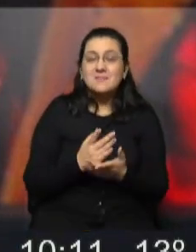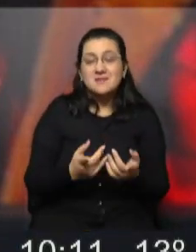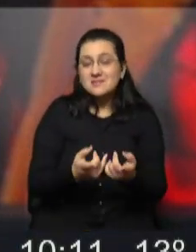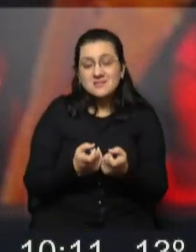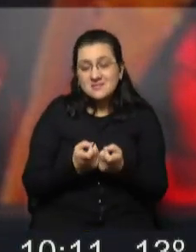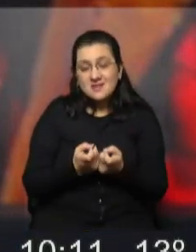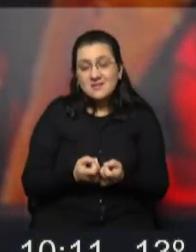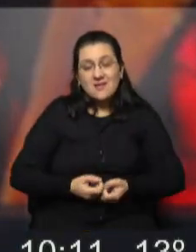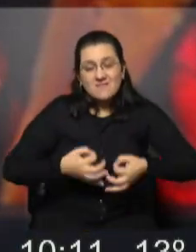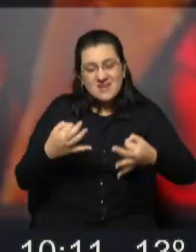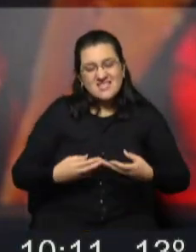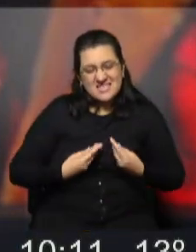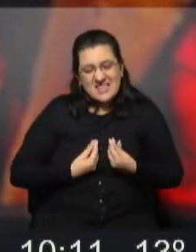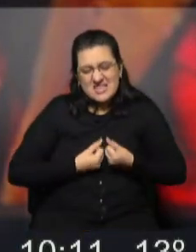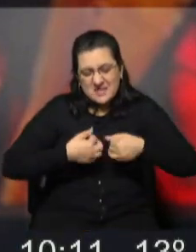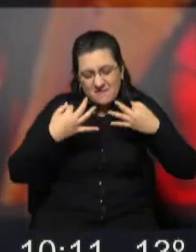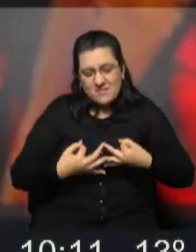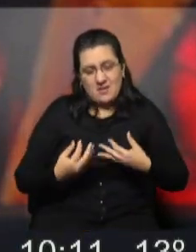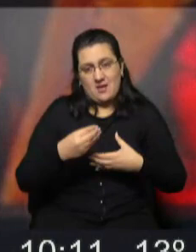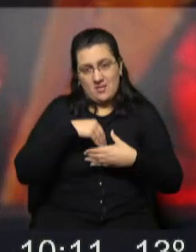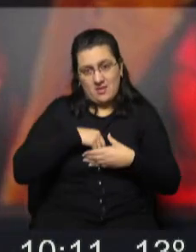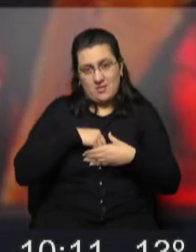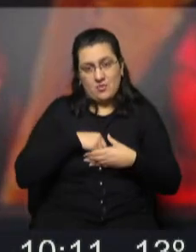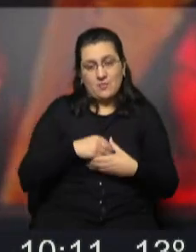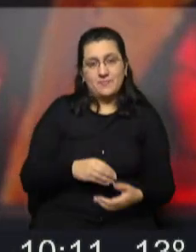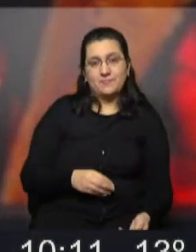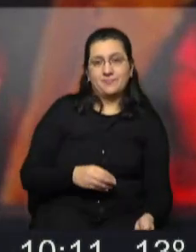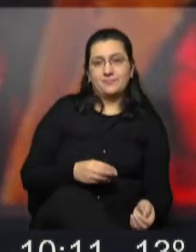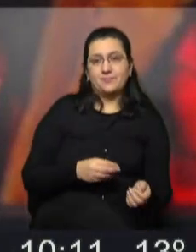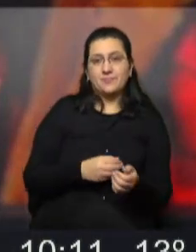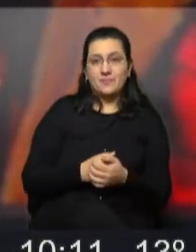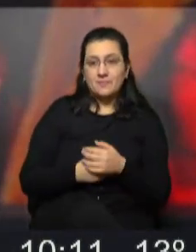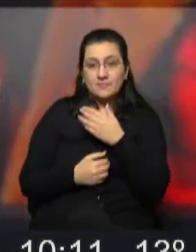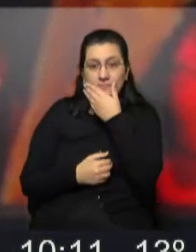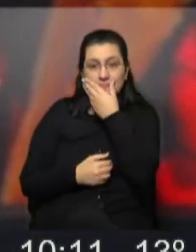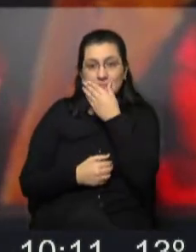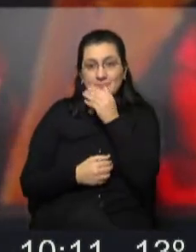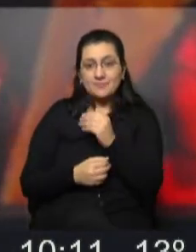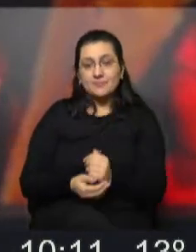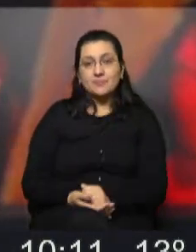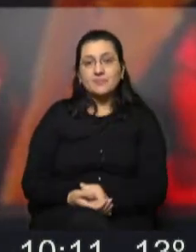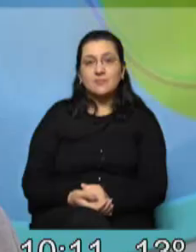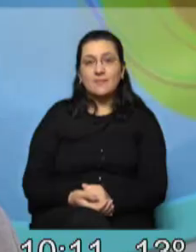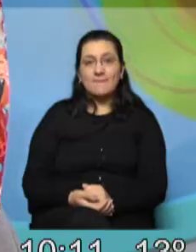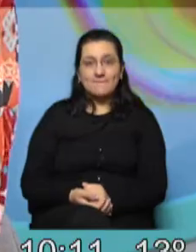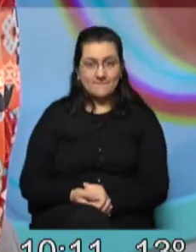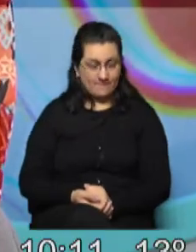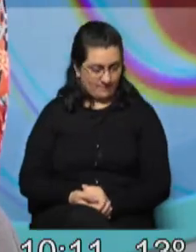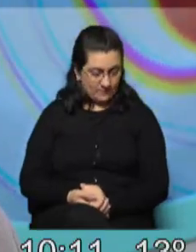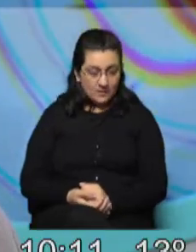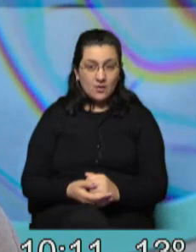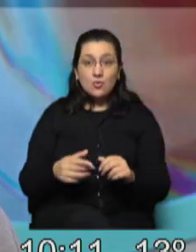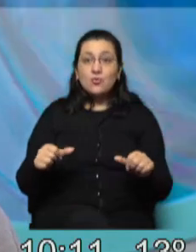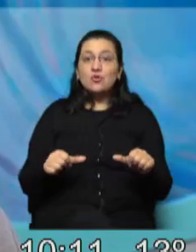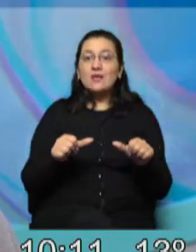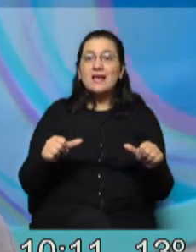mismo para decir, bueno, no conectamos, en esta no conectamos, pero bueno, es lo que yo tenía que hacer. Sobre todo cuando lo que uno